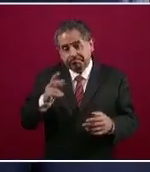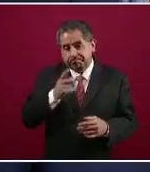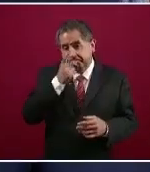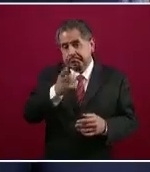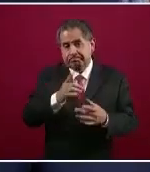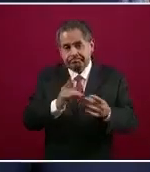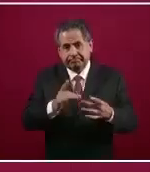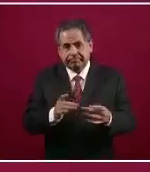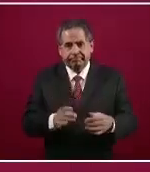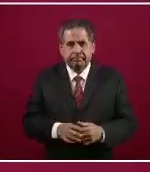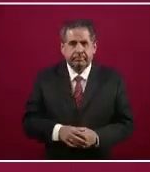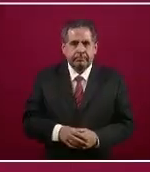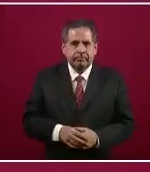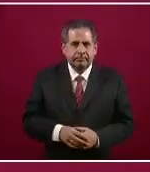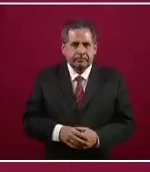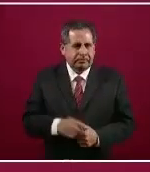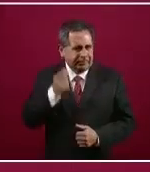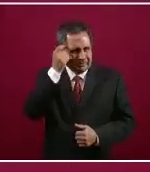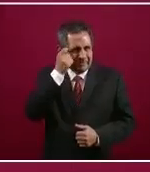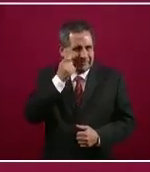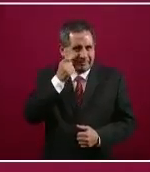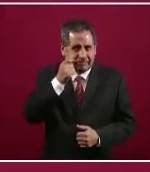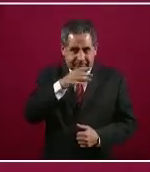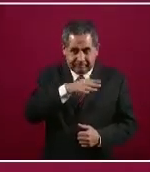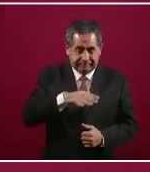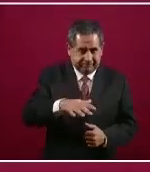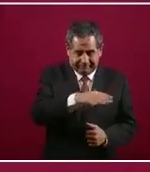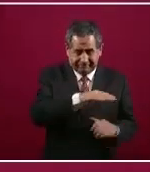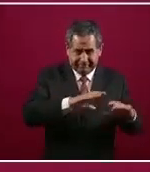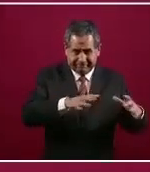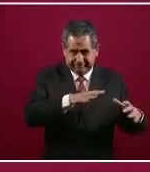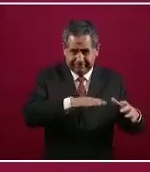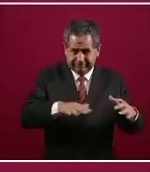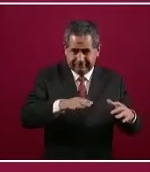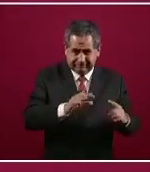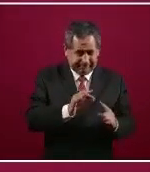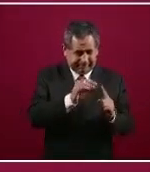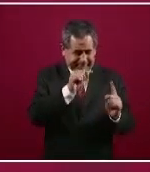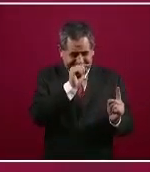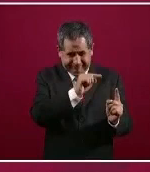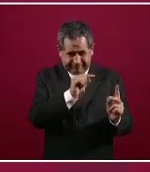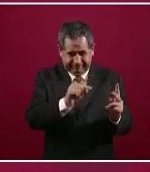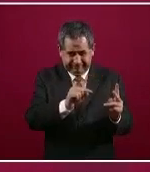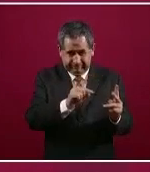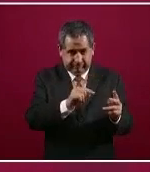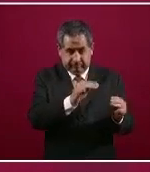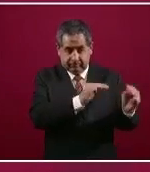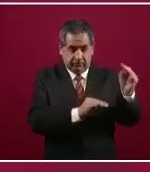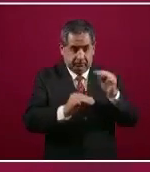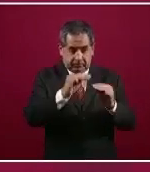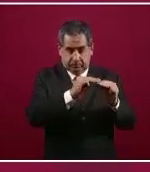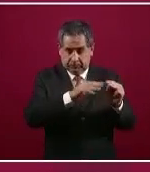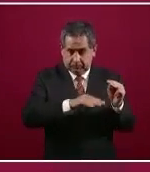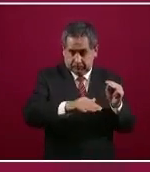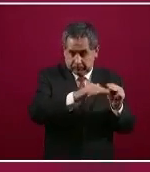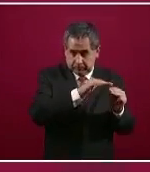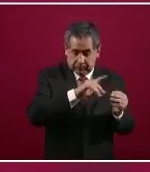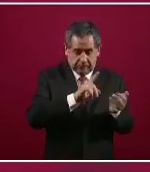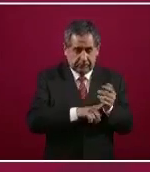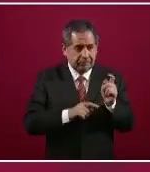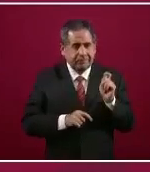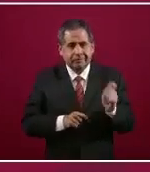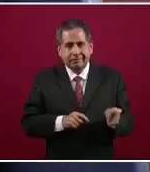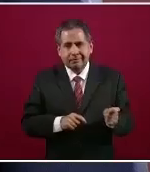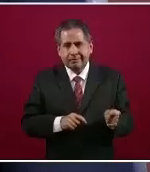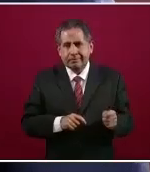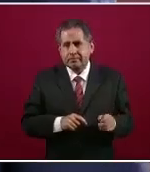que Guerrero, y en especial esa región de la montaña, es